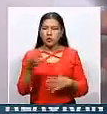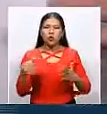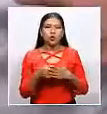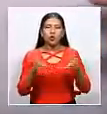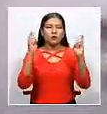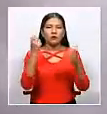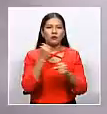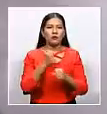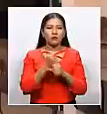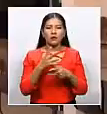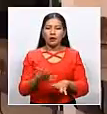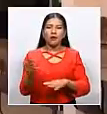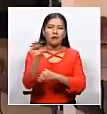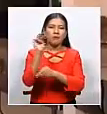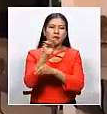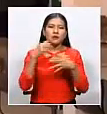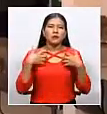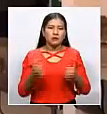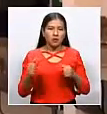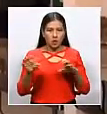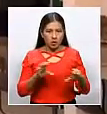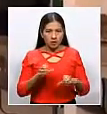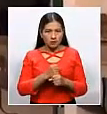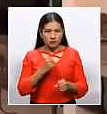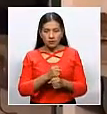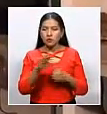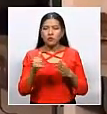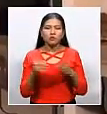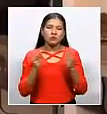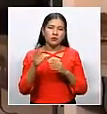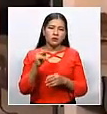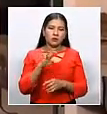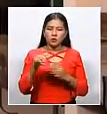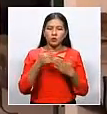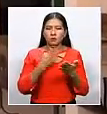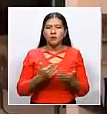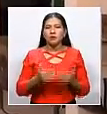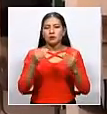que está realizando nuestro Ministerio de Salud y nuestra Cancillería para que se pueda tener estos viales en Bolivia.